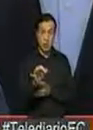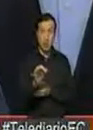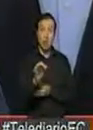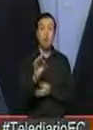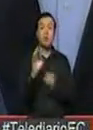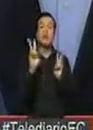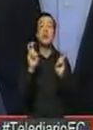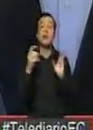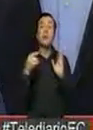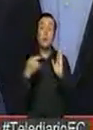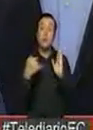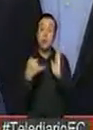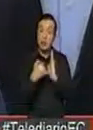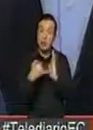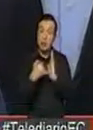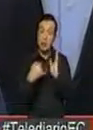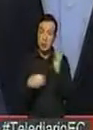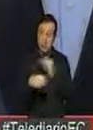IVA.